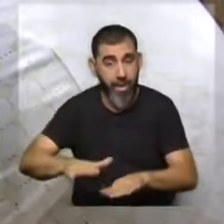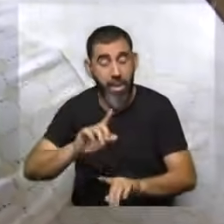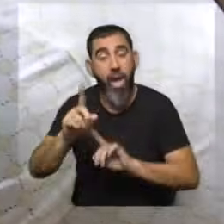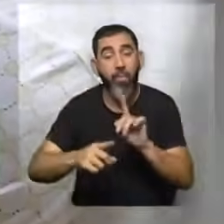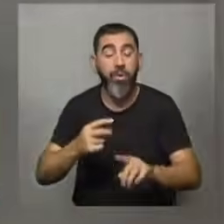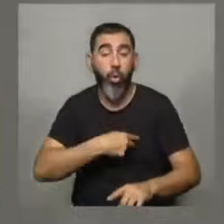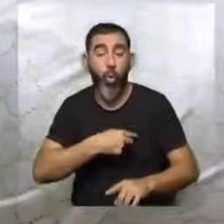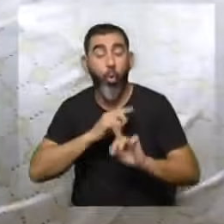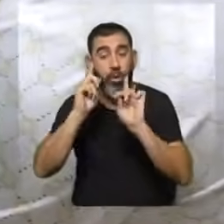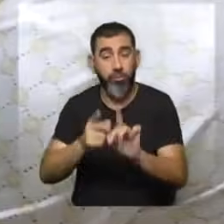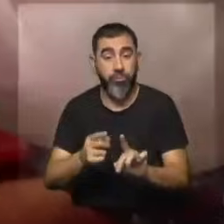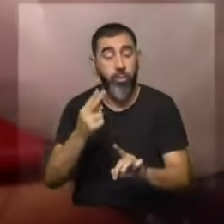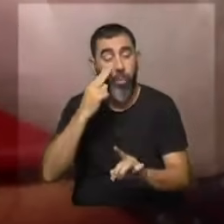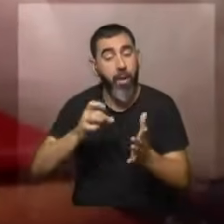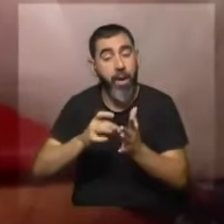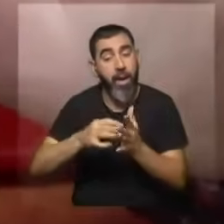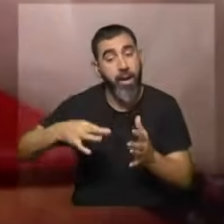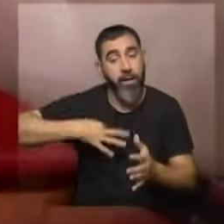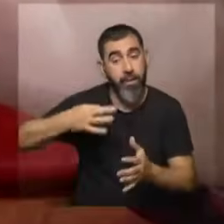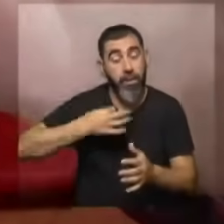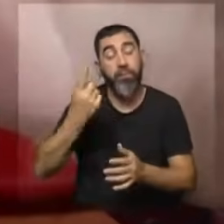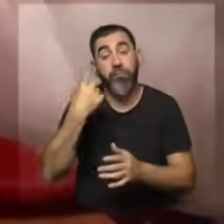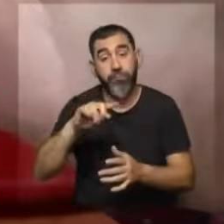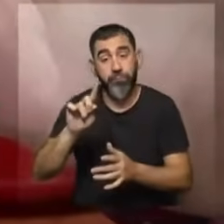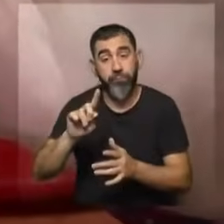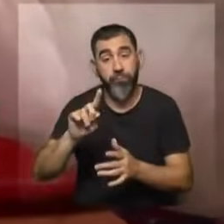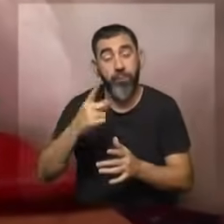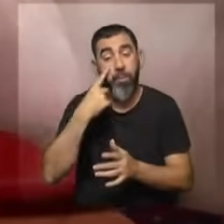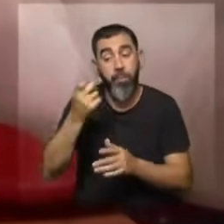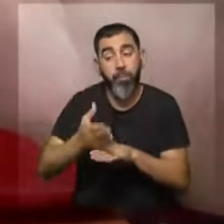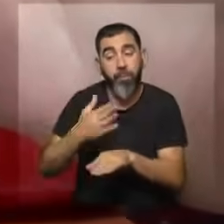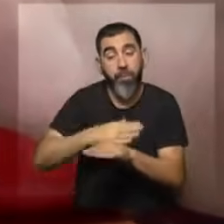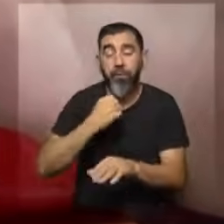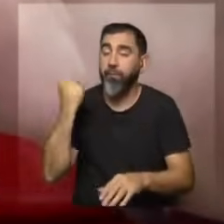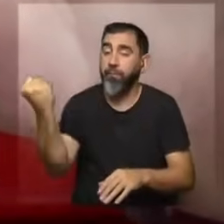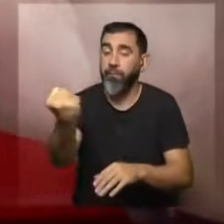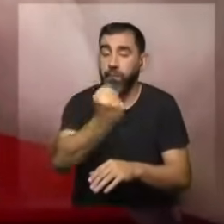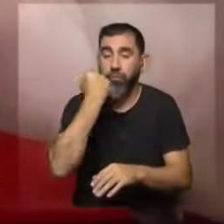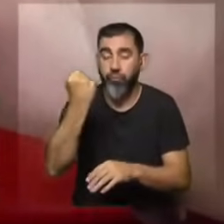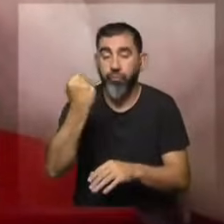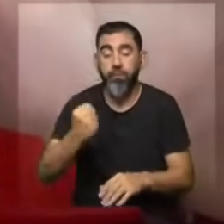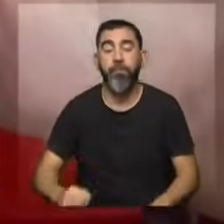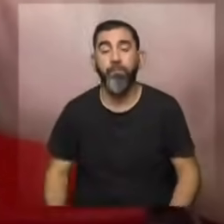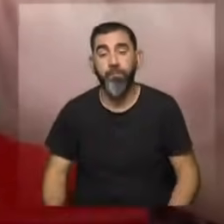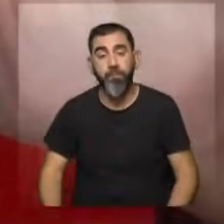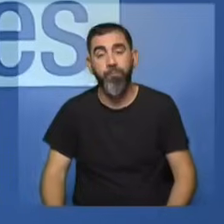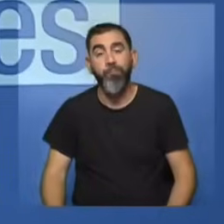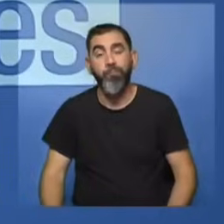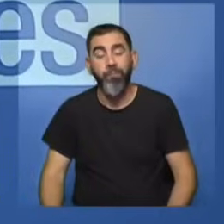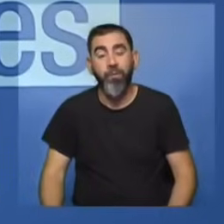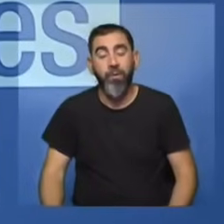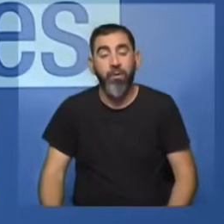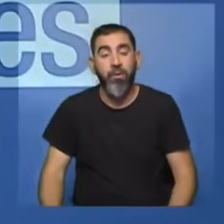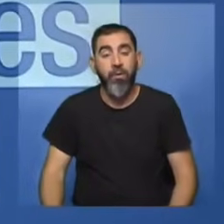cardiovasculares que compromete la calidad de vida de la persona por lo tanto la prevención temprana y y y la intervención oportuna